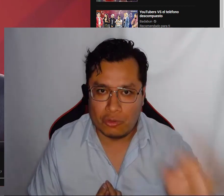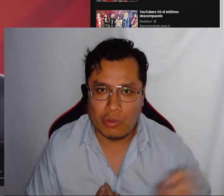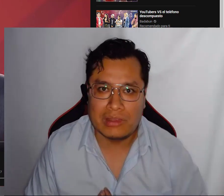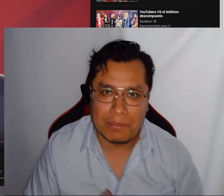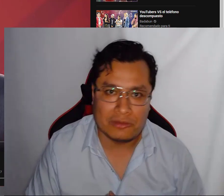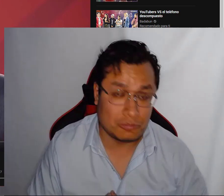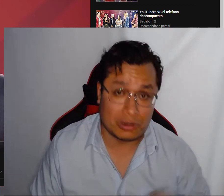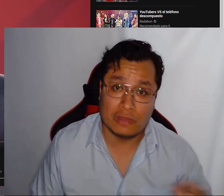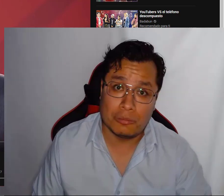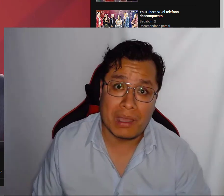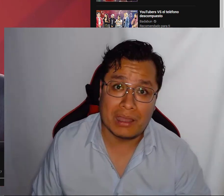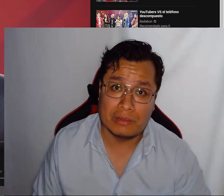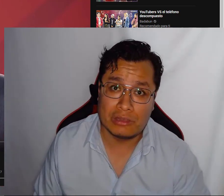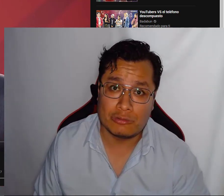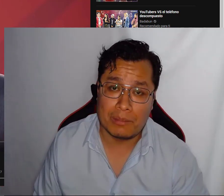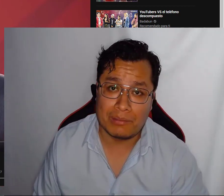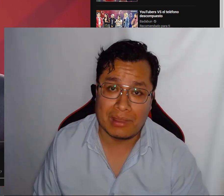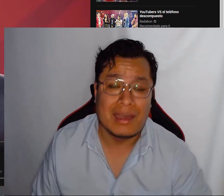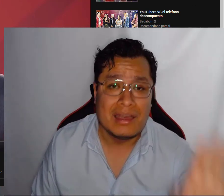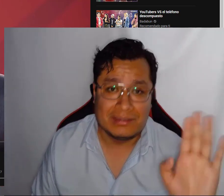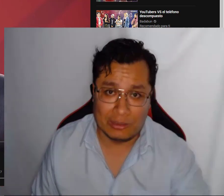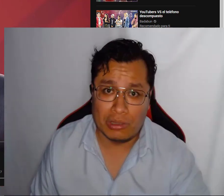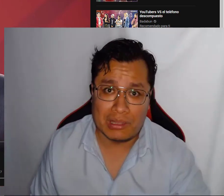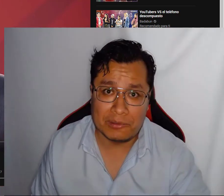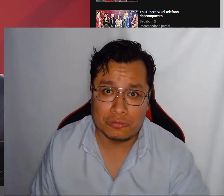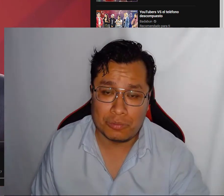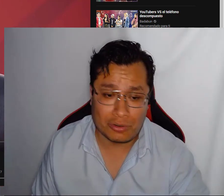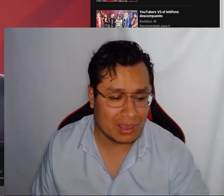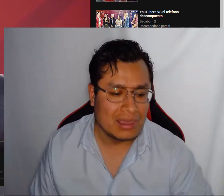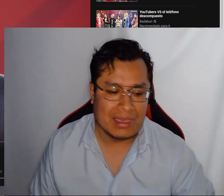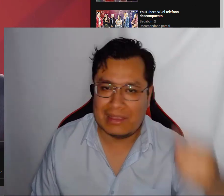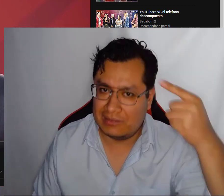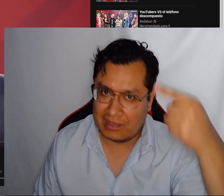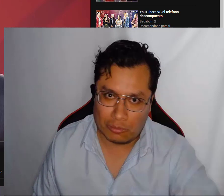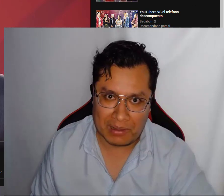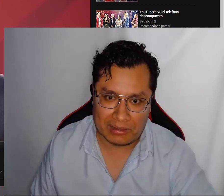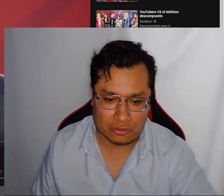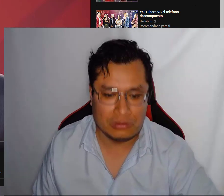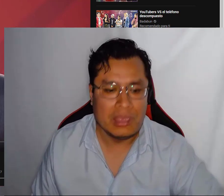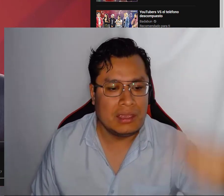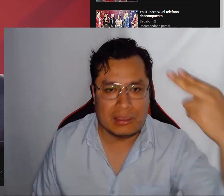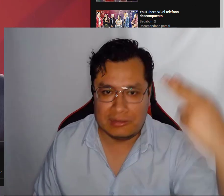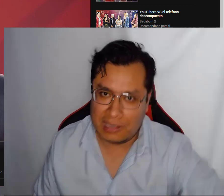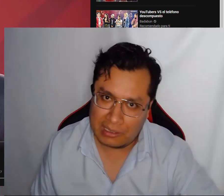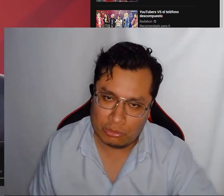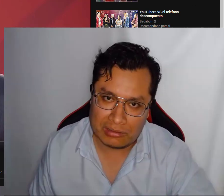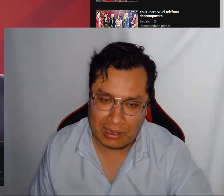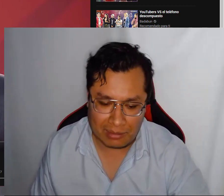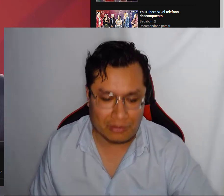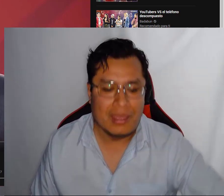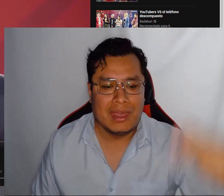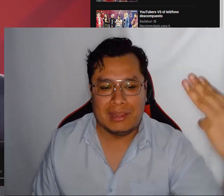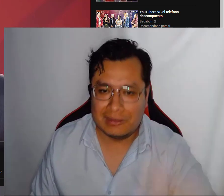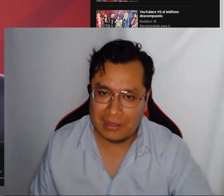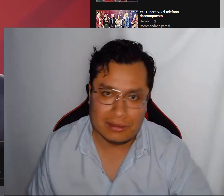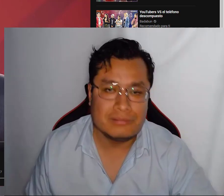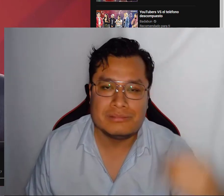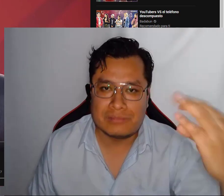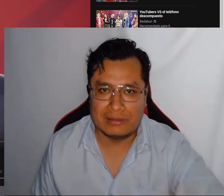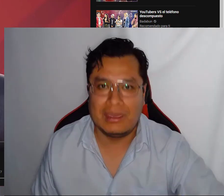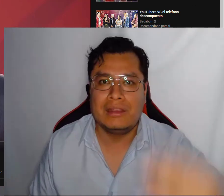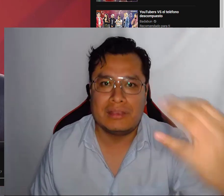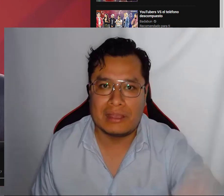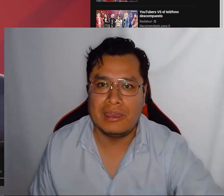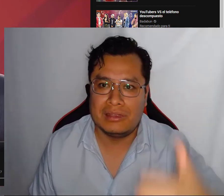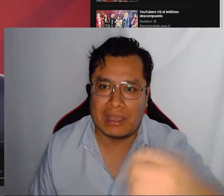por 50 pesos porque eso pagan en una escuela privada 50 pesos por hora y te exigen tu prevención y te exigen que uses el libro y te exigen